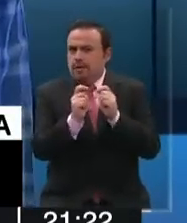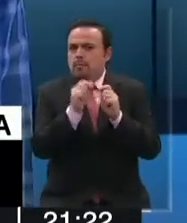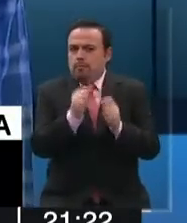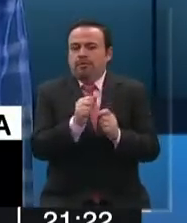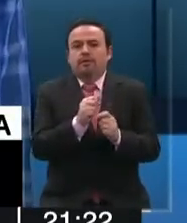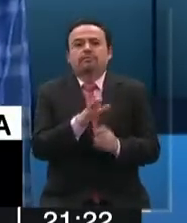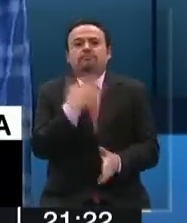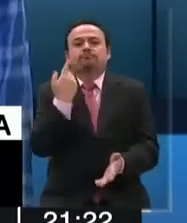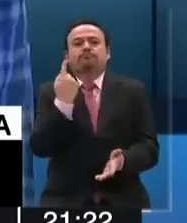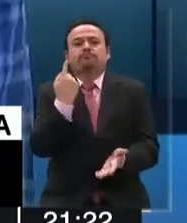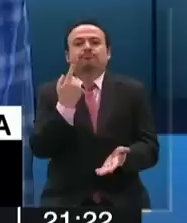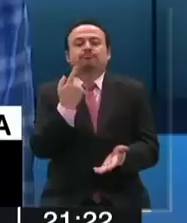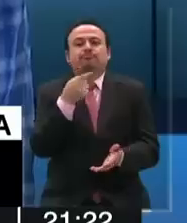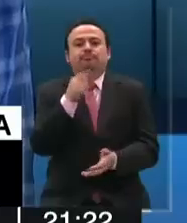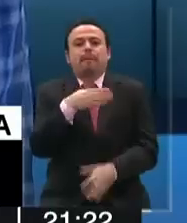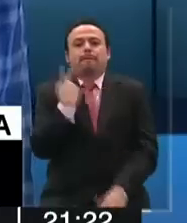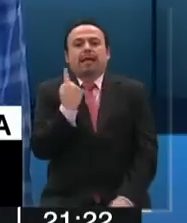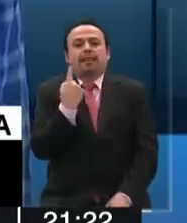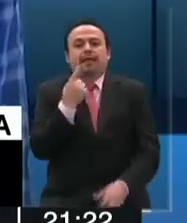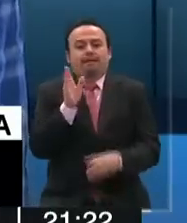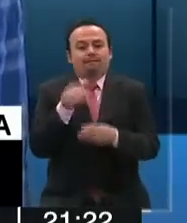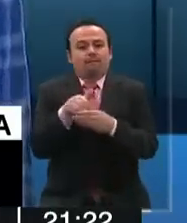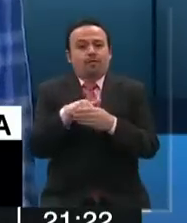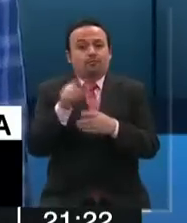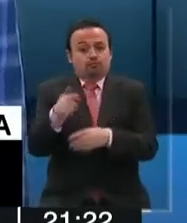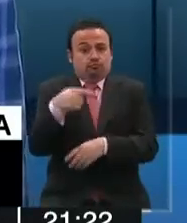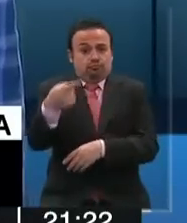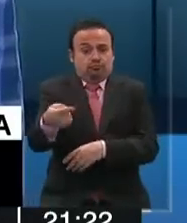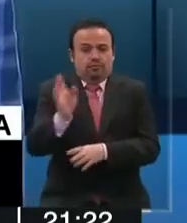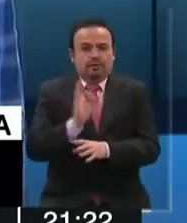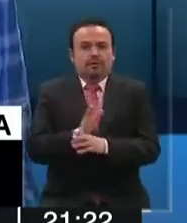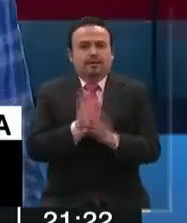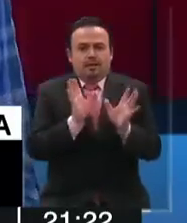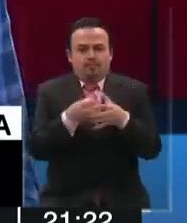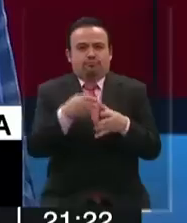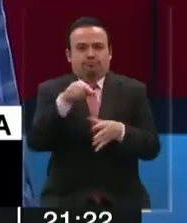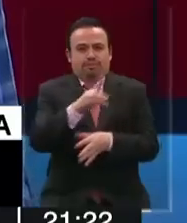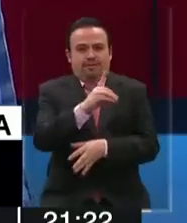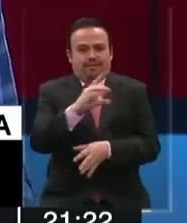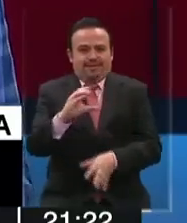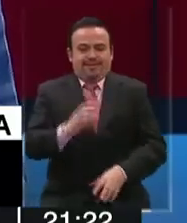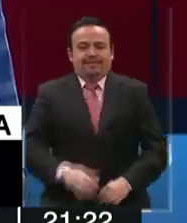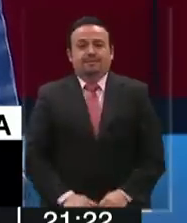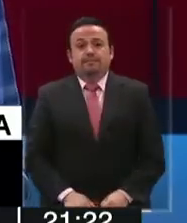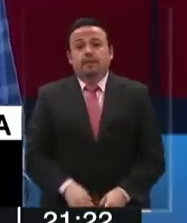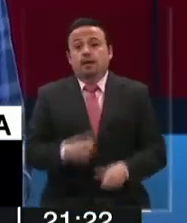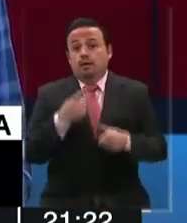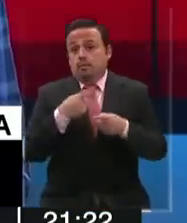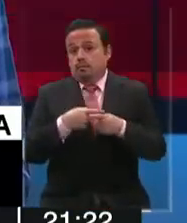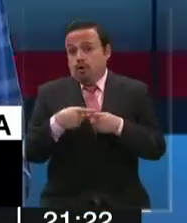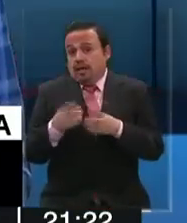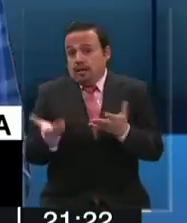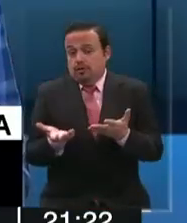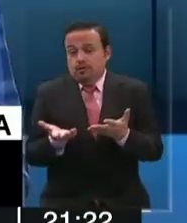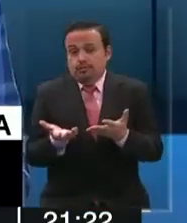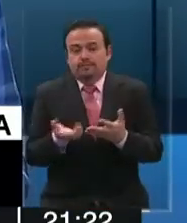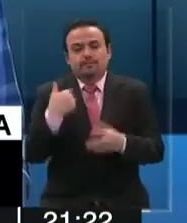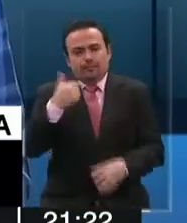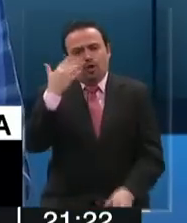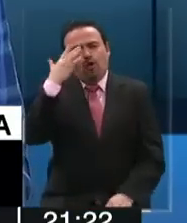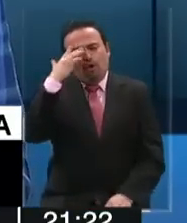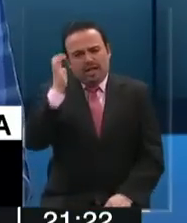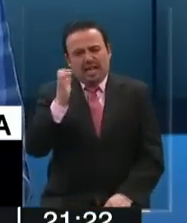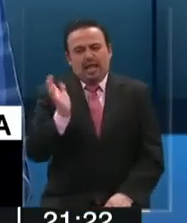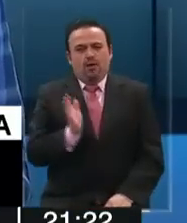derrotada en el próximo evento Nacional de ese partido por lo tanto yo creo